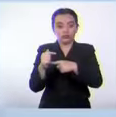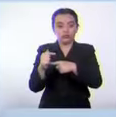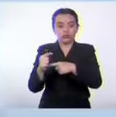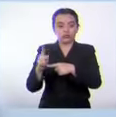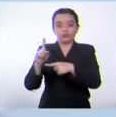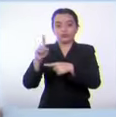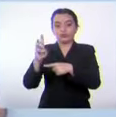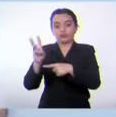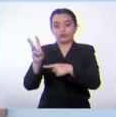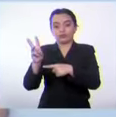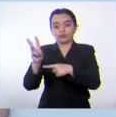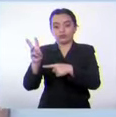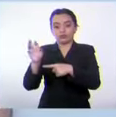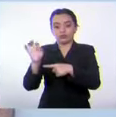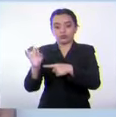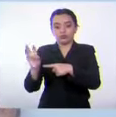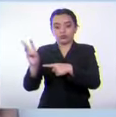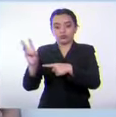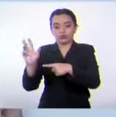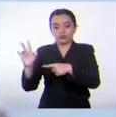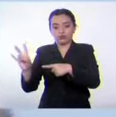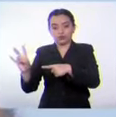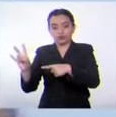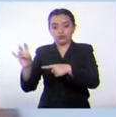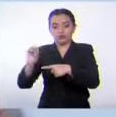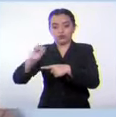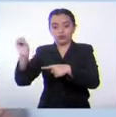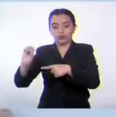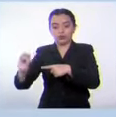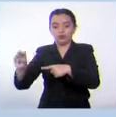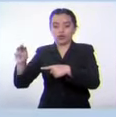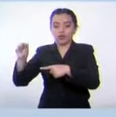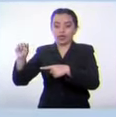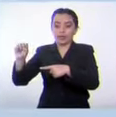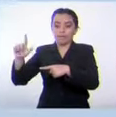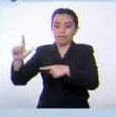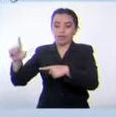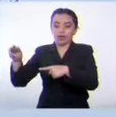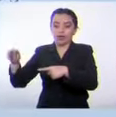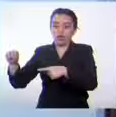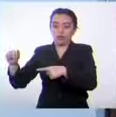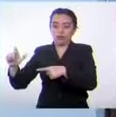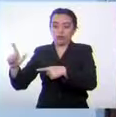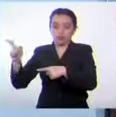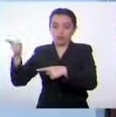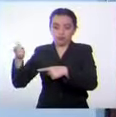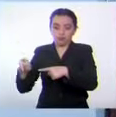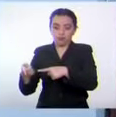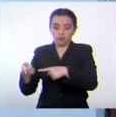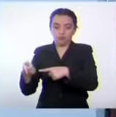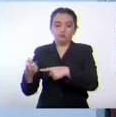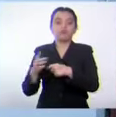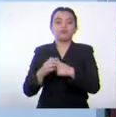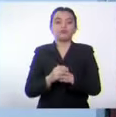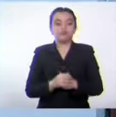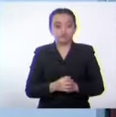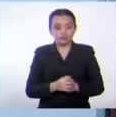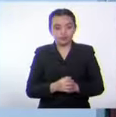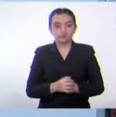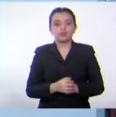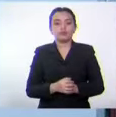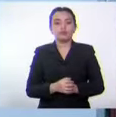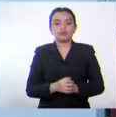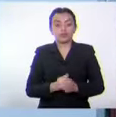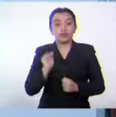16.67 porcentaje mililitro sobre mililitro. Y de esta manera hemos calculado